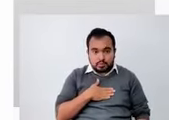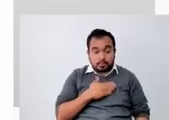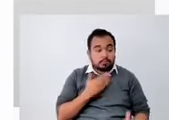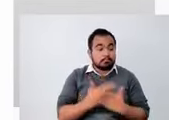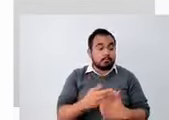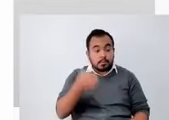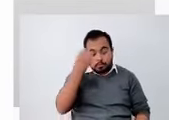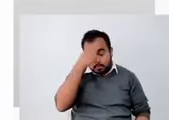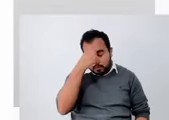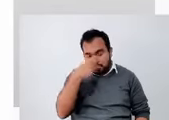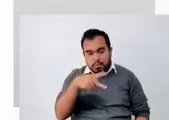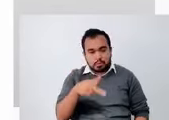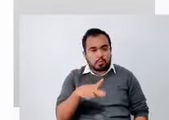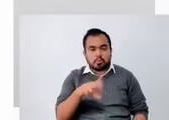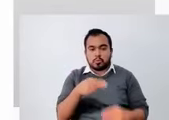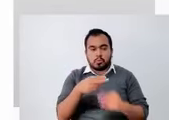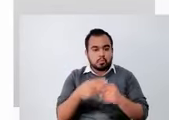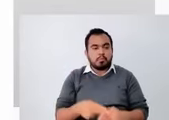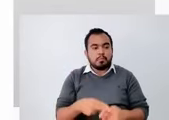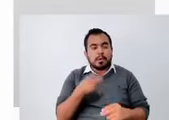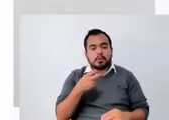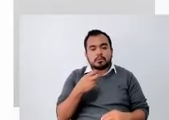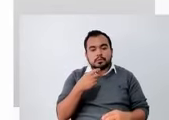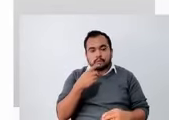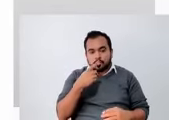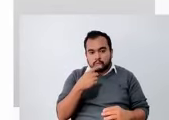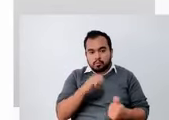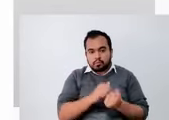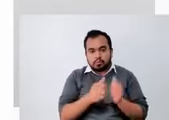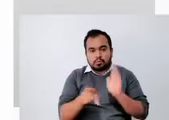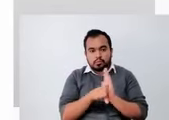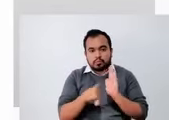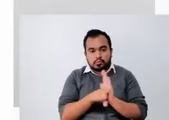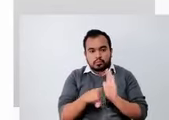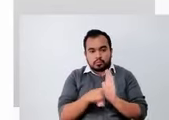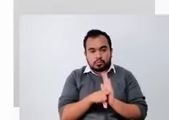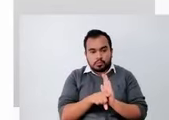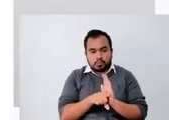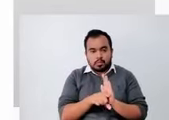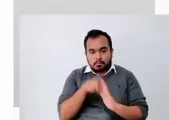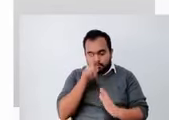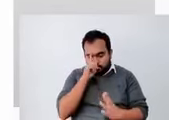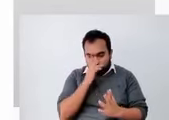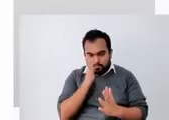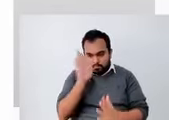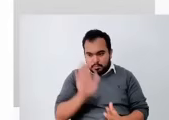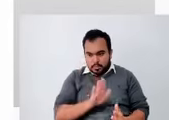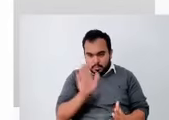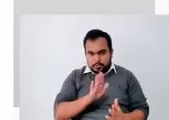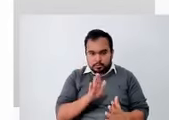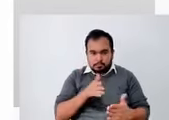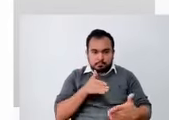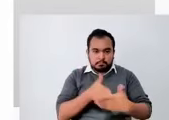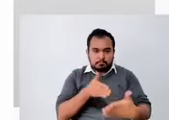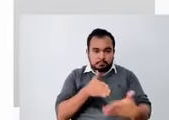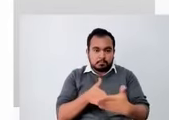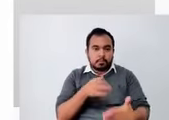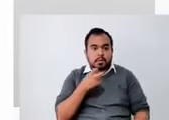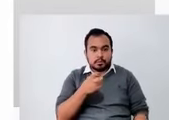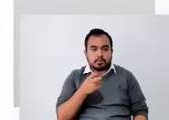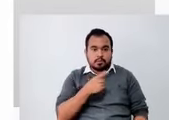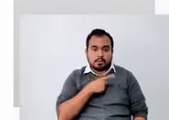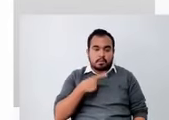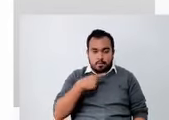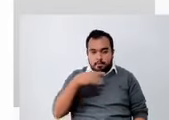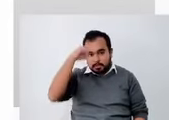estamos haciendo un consecuencialismo sin consecuencias o jugar con una baraja que está trucada. Sería el momento de la criminología.